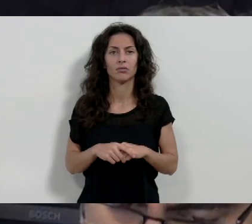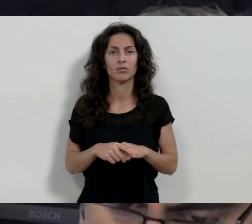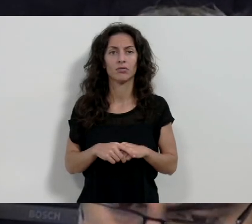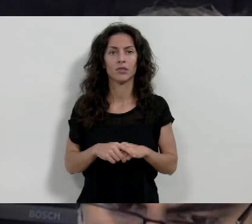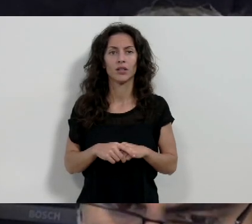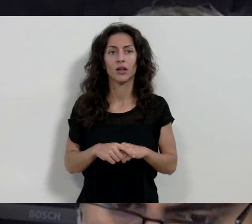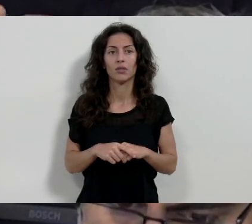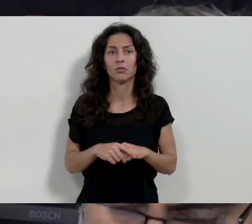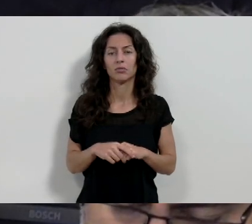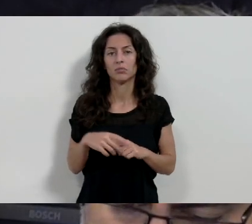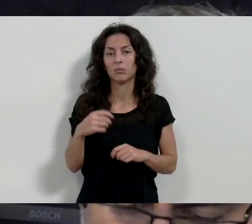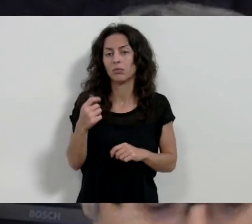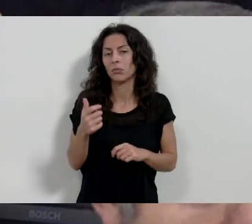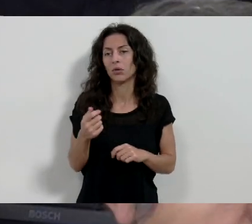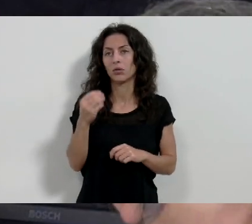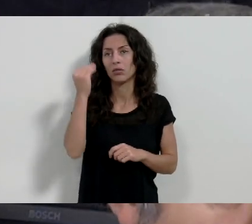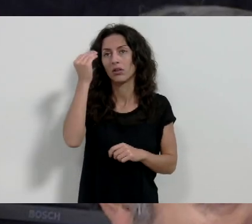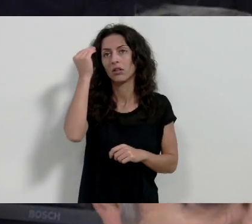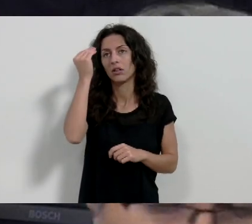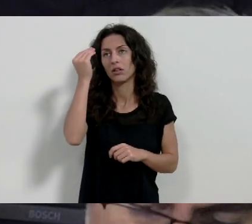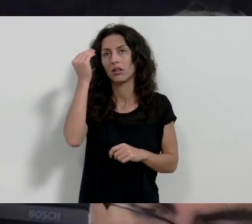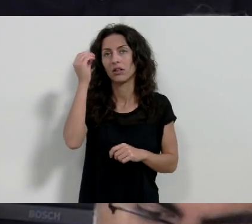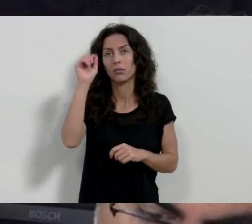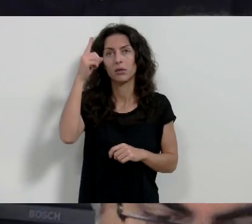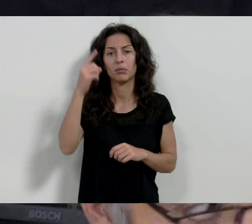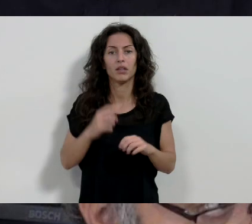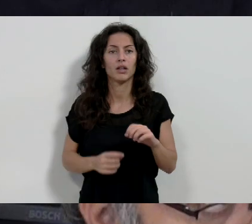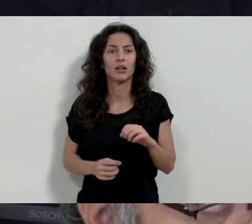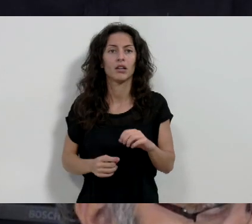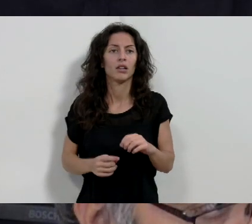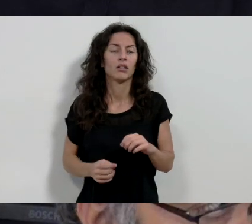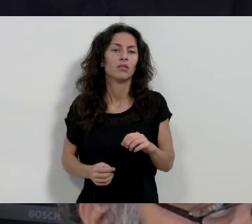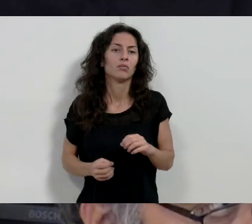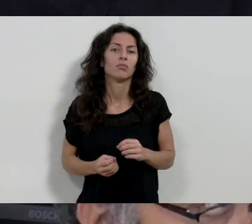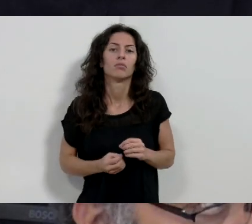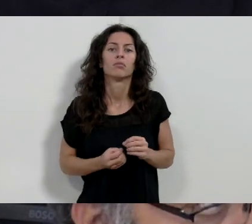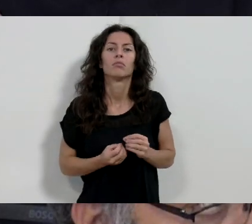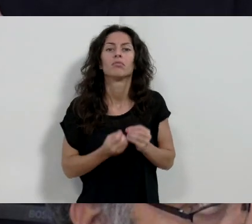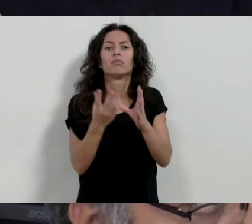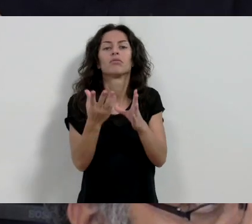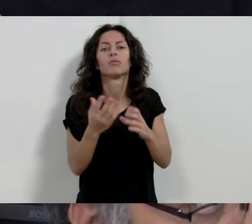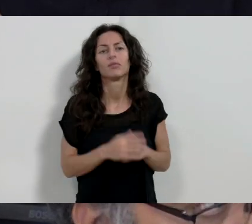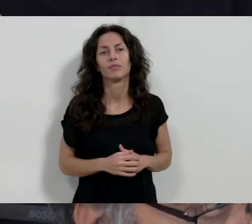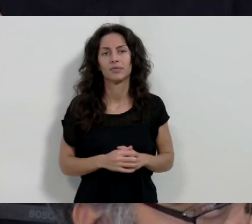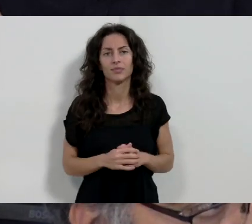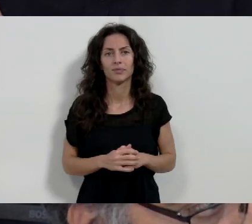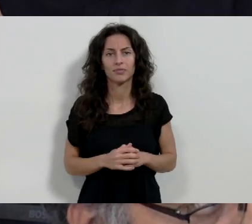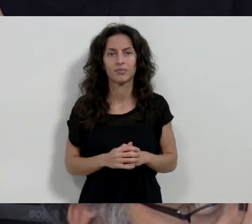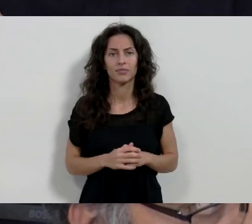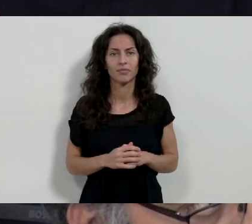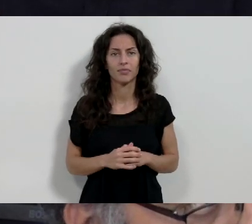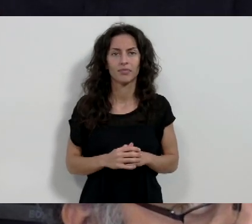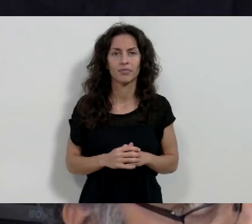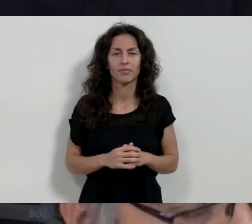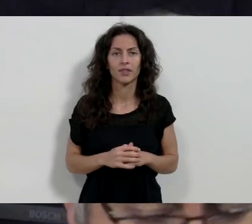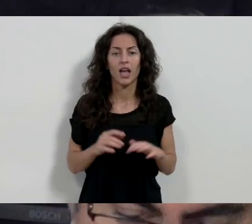bulto. Y al bulto, pues no. Creemos que no hay que gestionar el dinero público, ¿no? Este es el valor un poco que